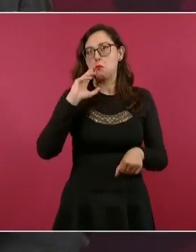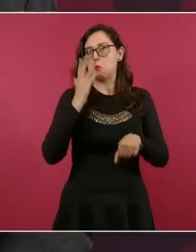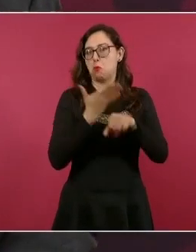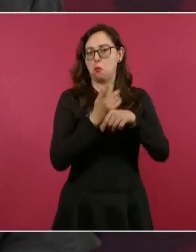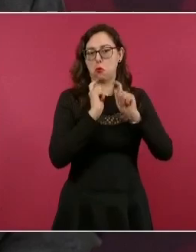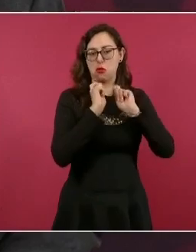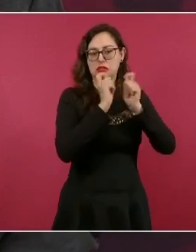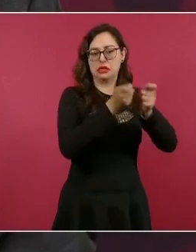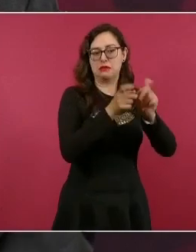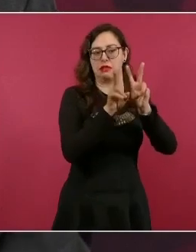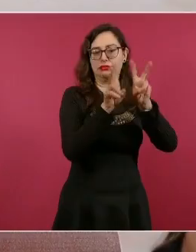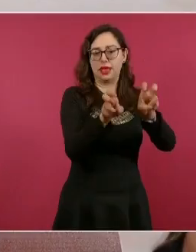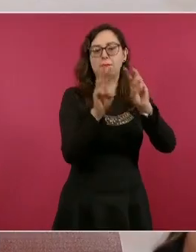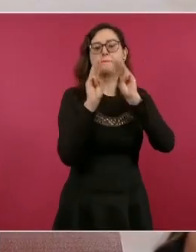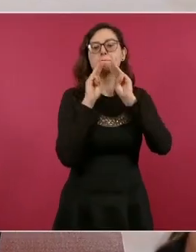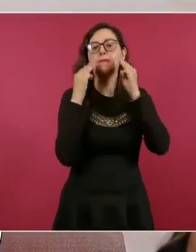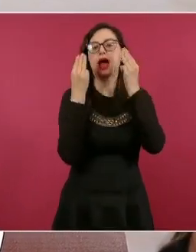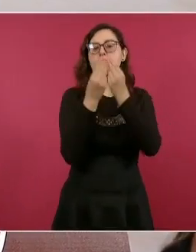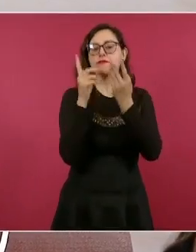el narcotráfico.